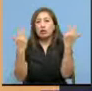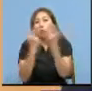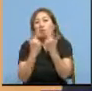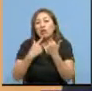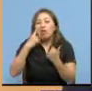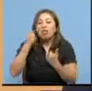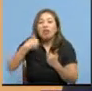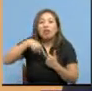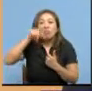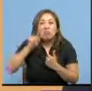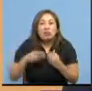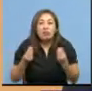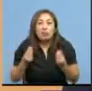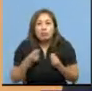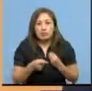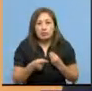día